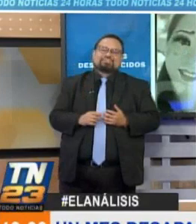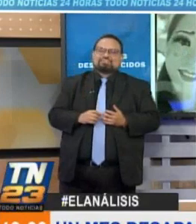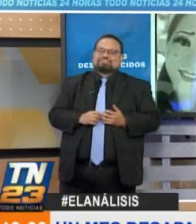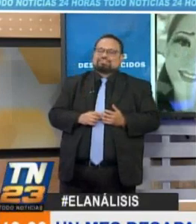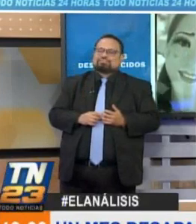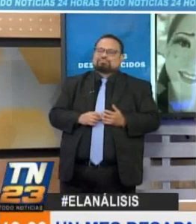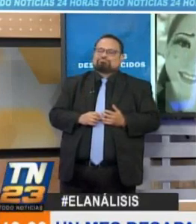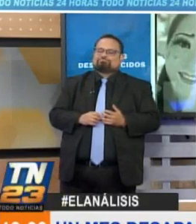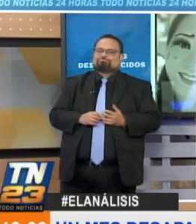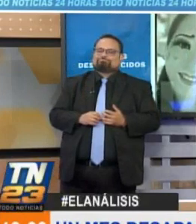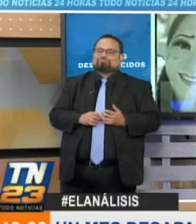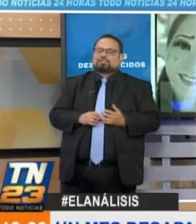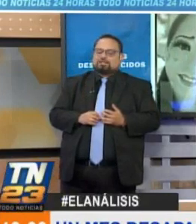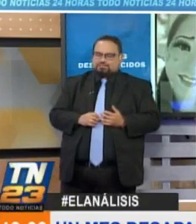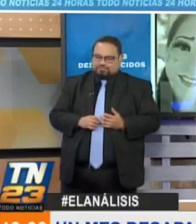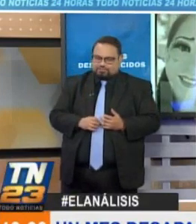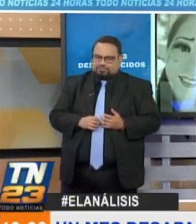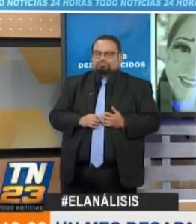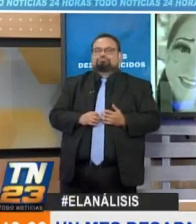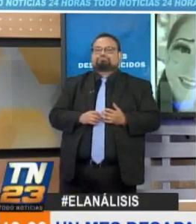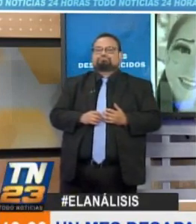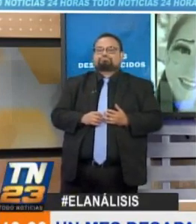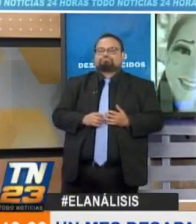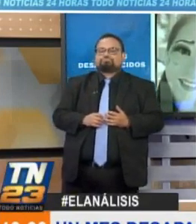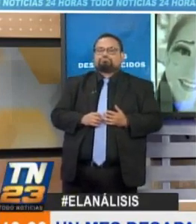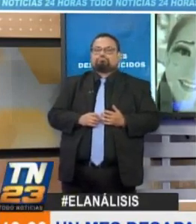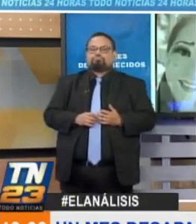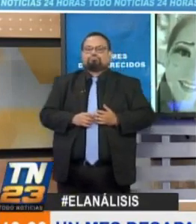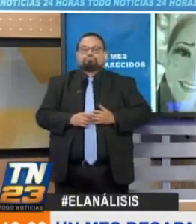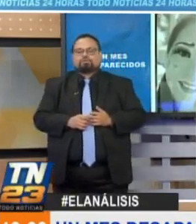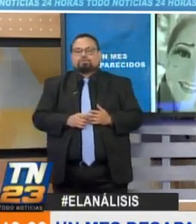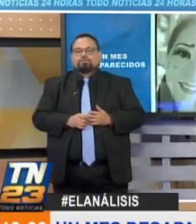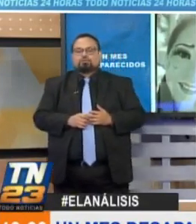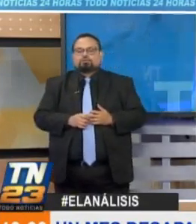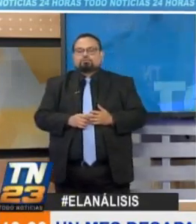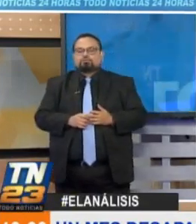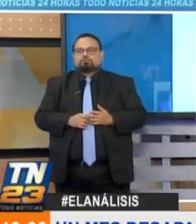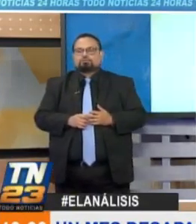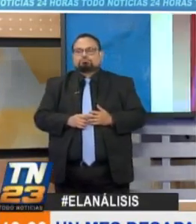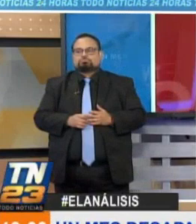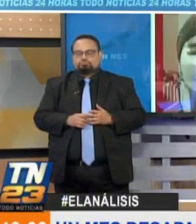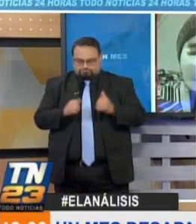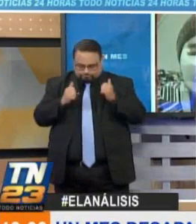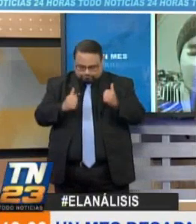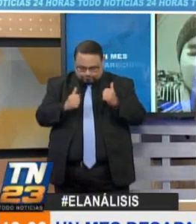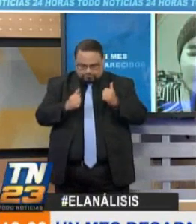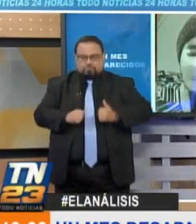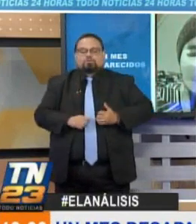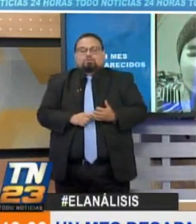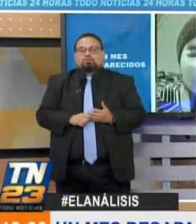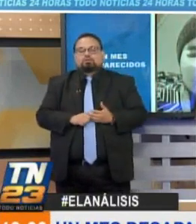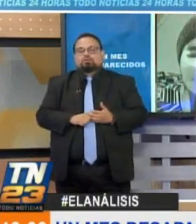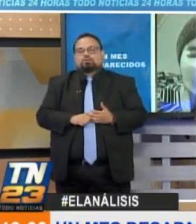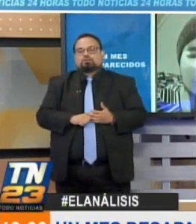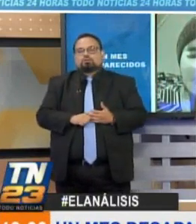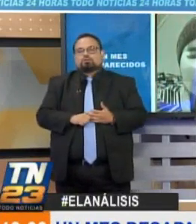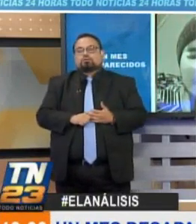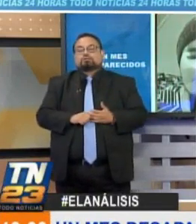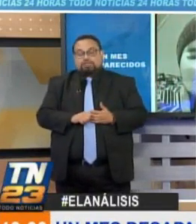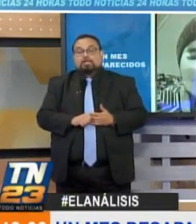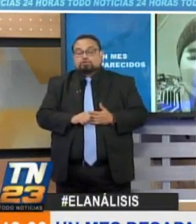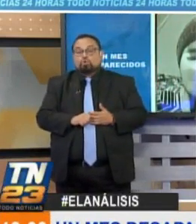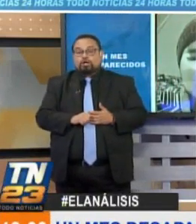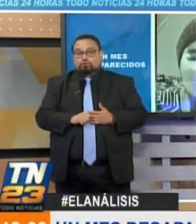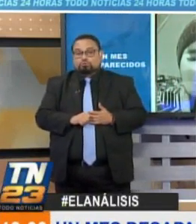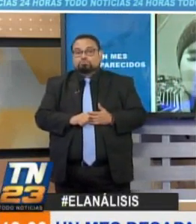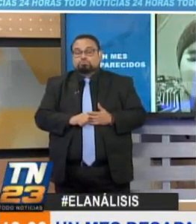porque cuando te escucho comentar con estadísticas, obviamente es más soportada la situación y el comentario,